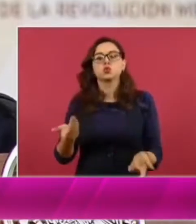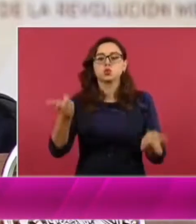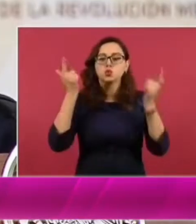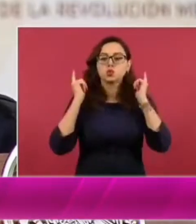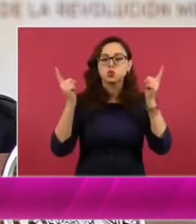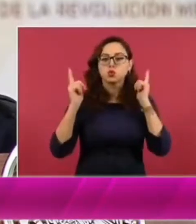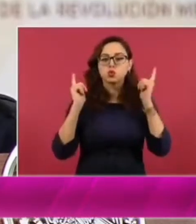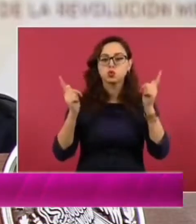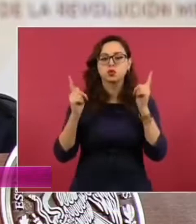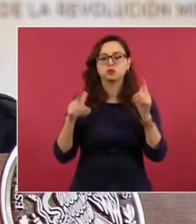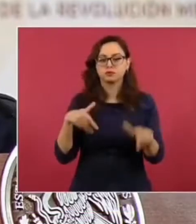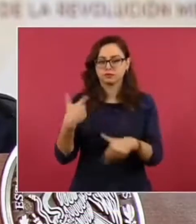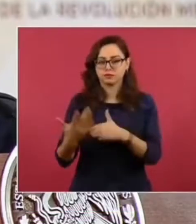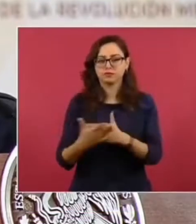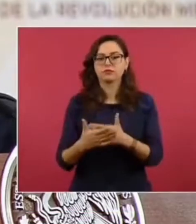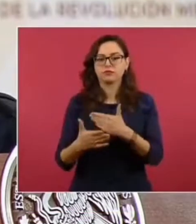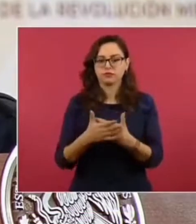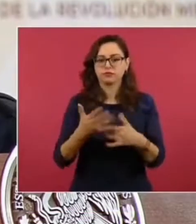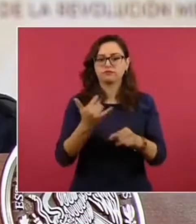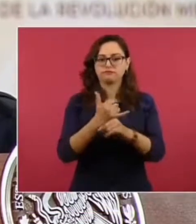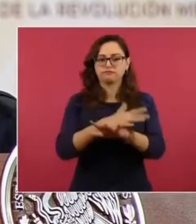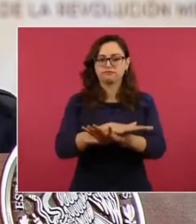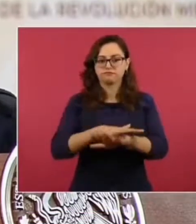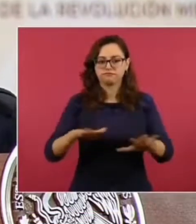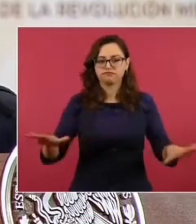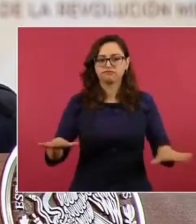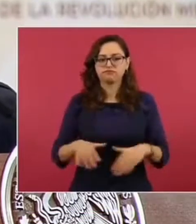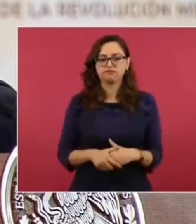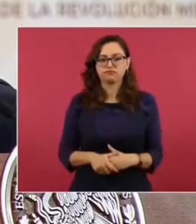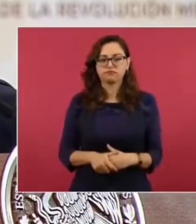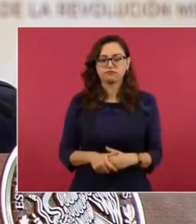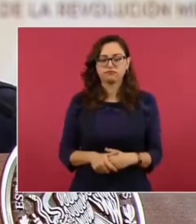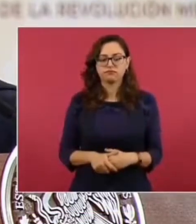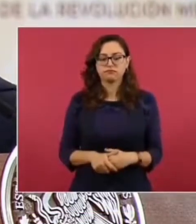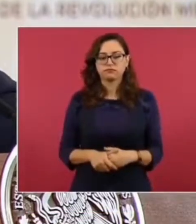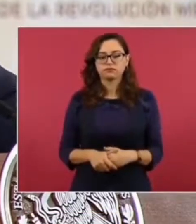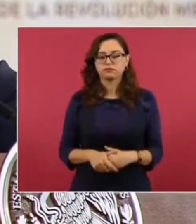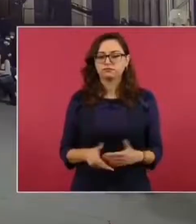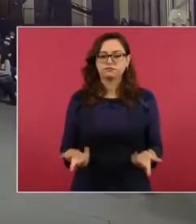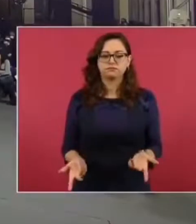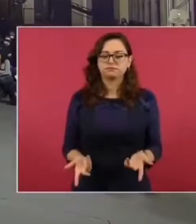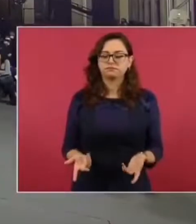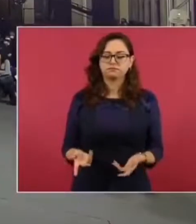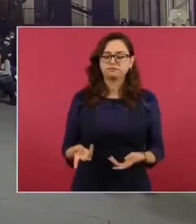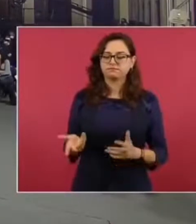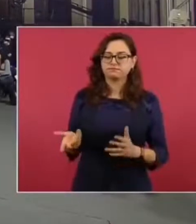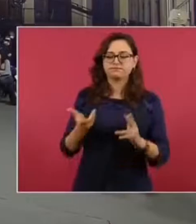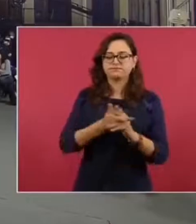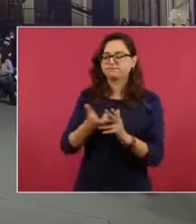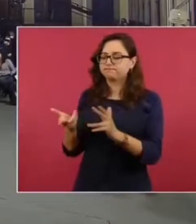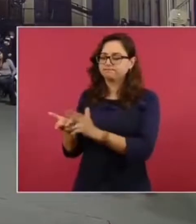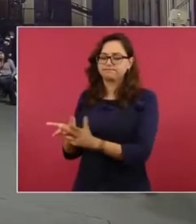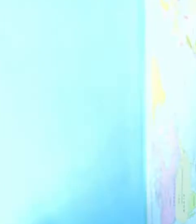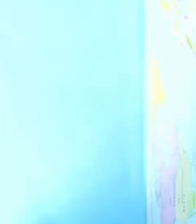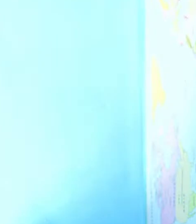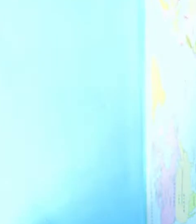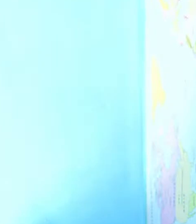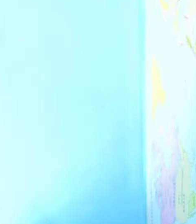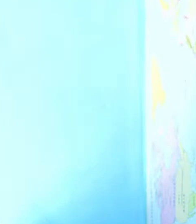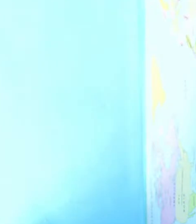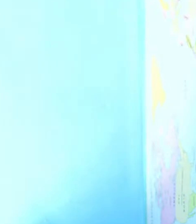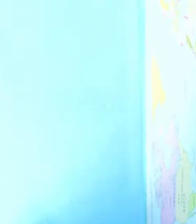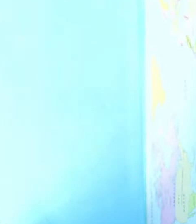ya más información pronto, ¿no? Desde luego que reprobamos estos hechos, ¿no?, lamentables.